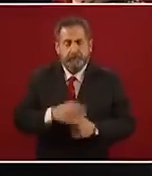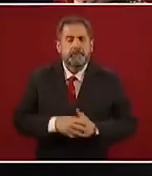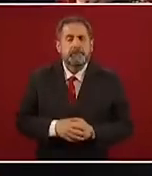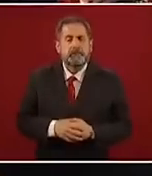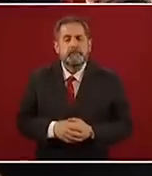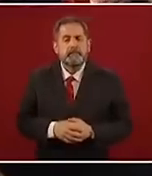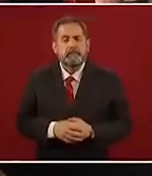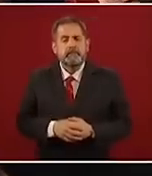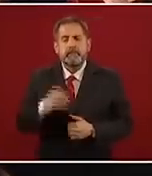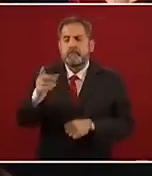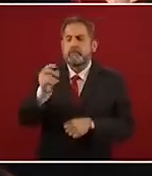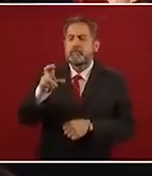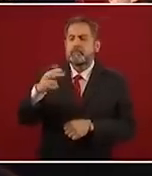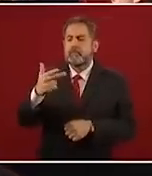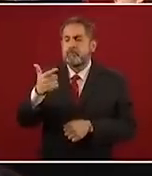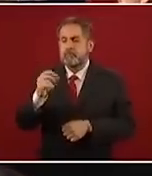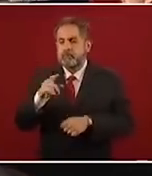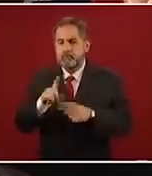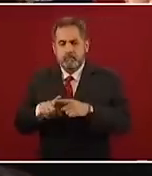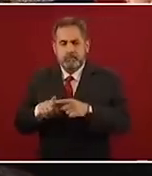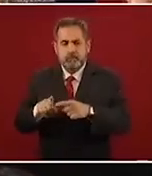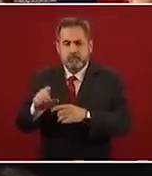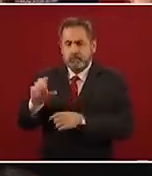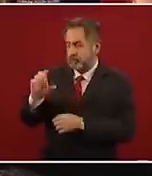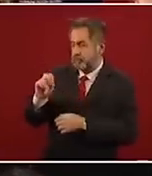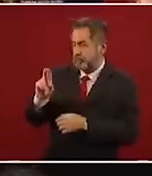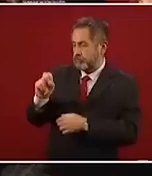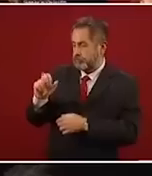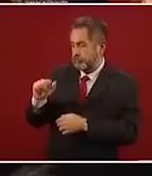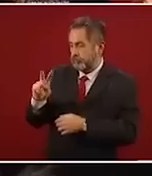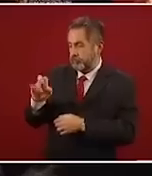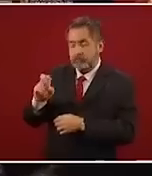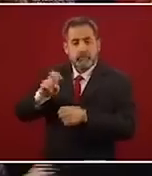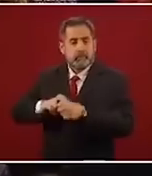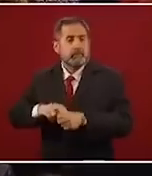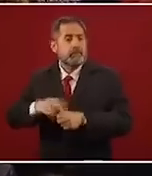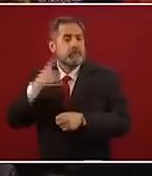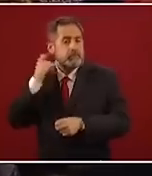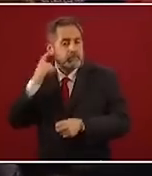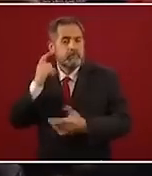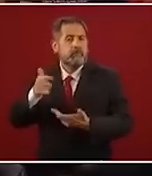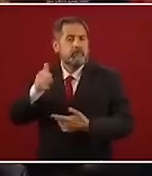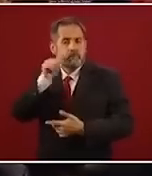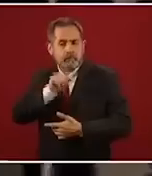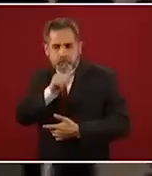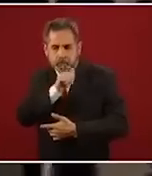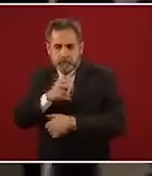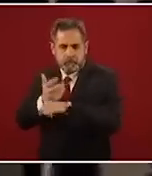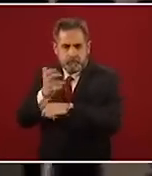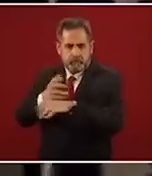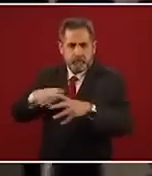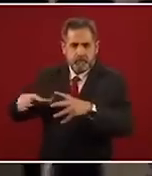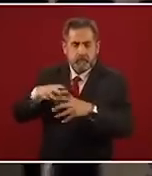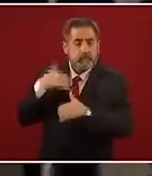Hugo, con la detección de los casos del coronavirus en Estados Unidos, en California y Arizona específicamente, si se van a